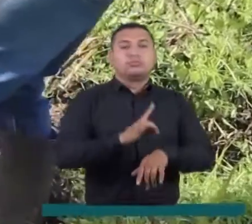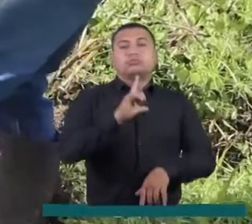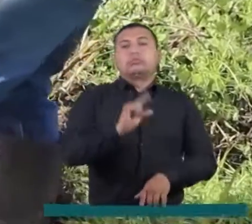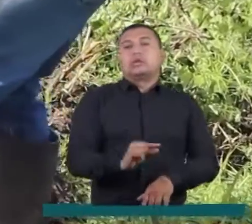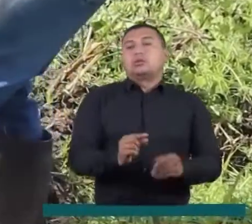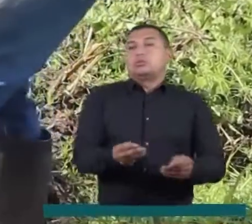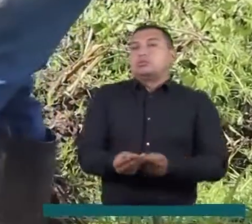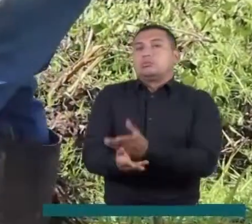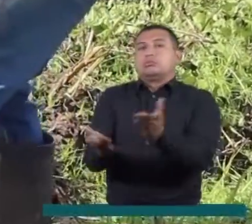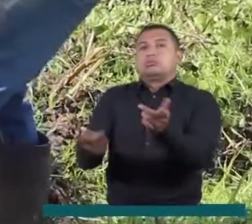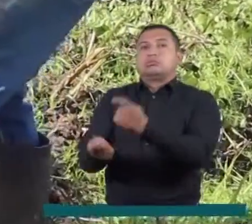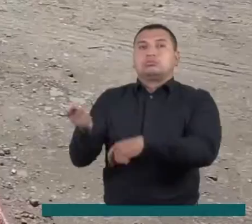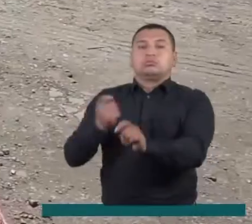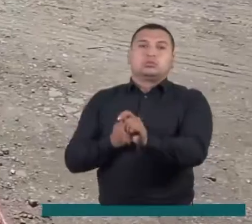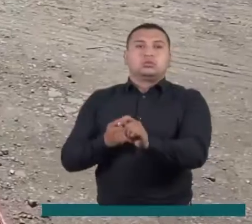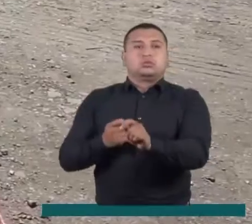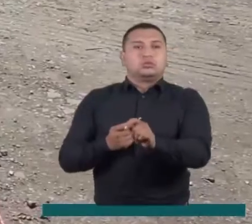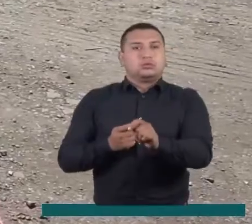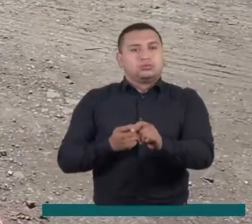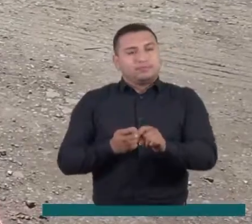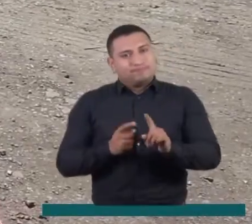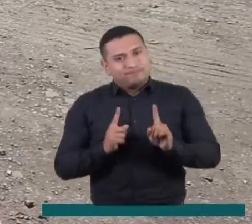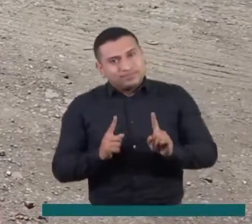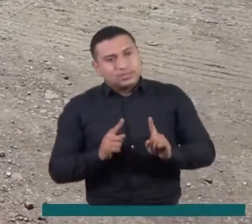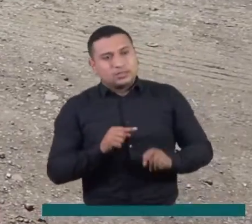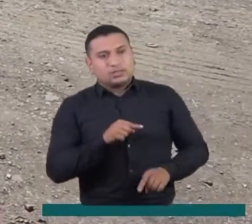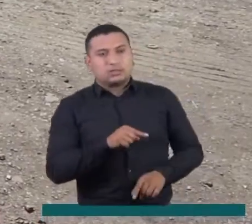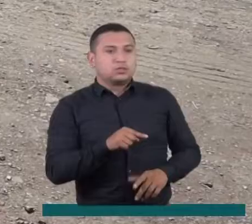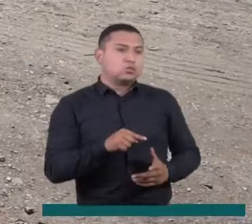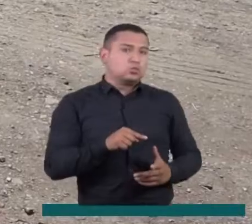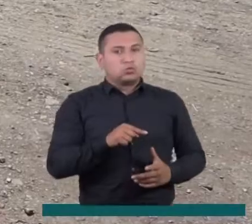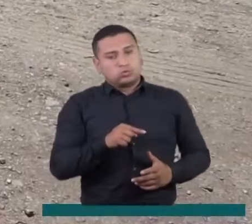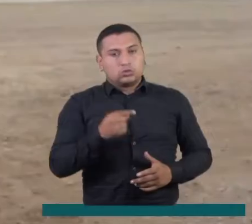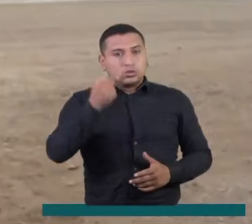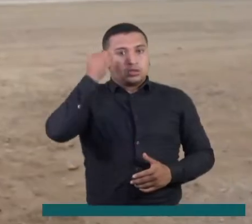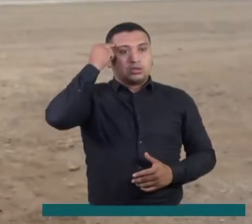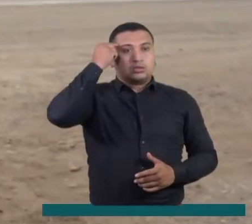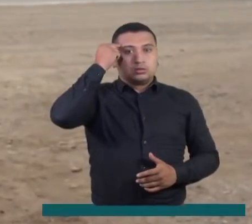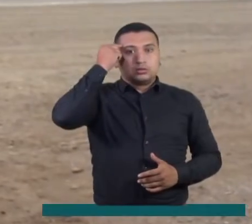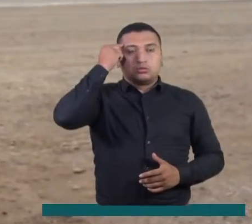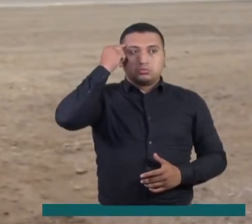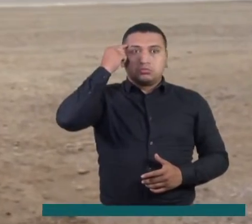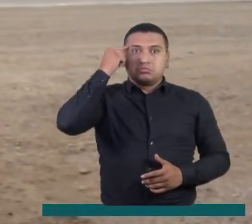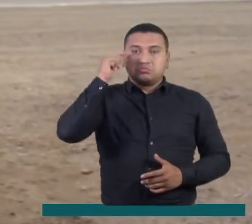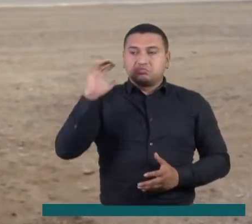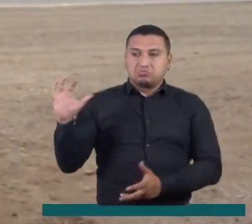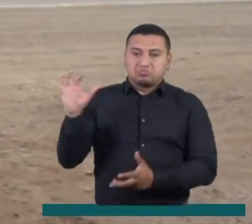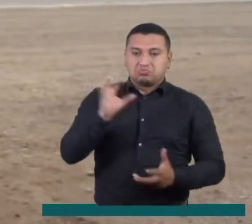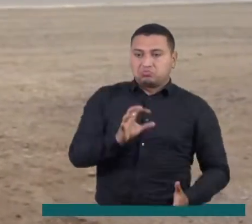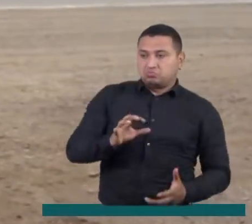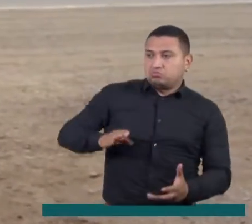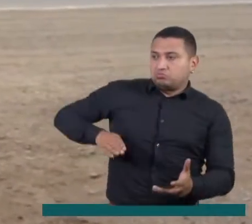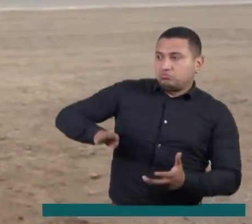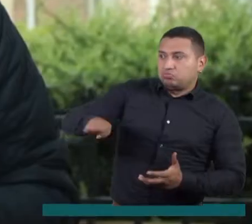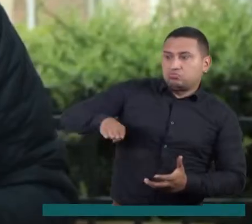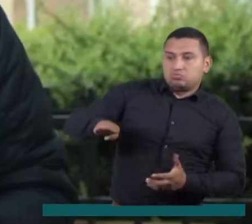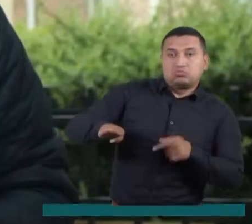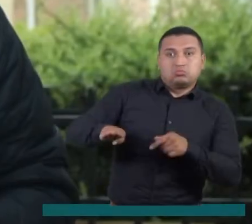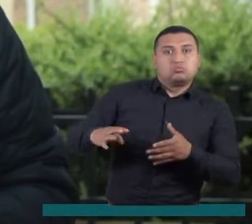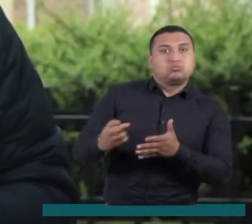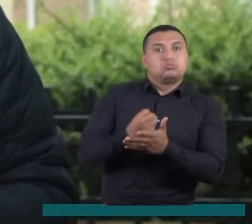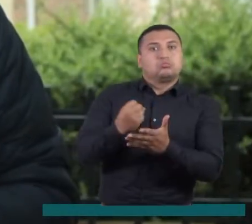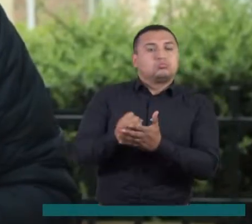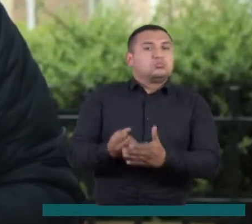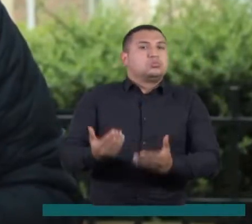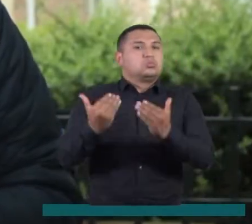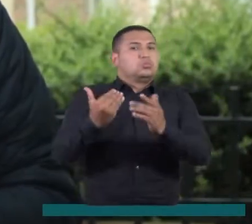al consumidor, pero aún así este método de ofrecerla a las vías nacionales les está dando buenos resultados. Aunque